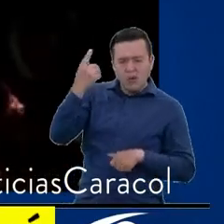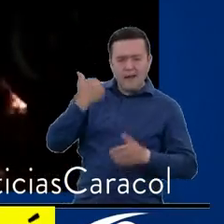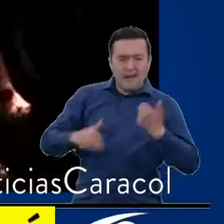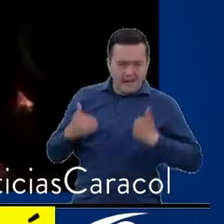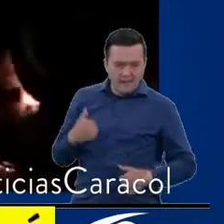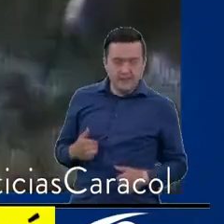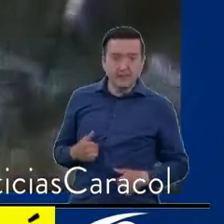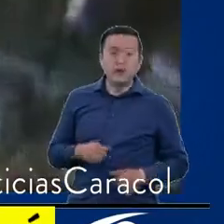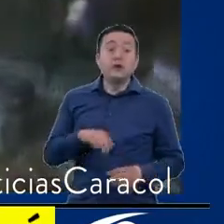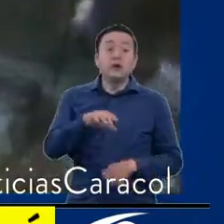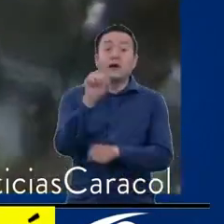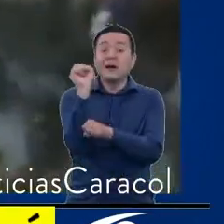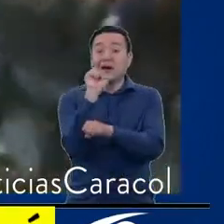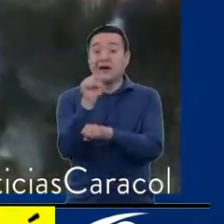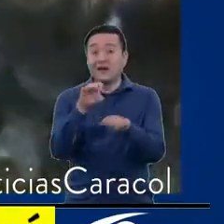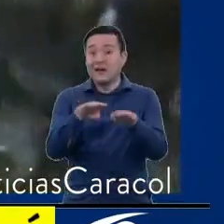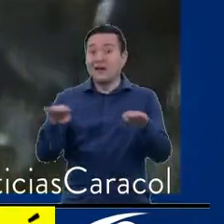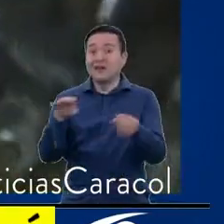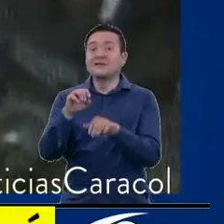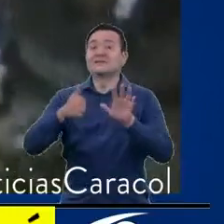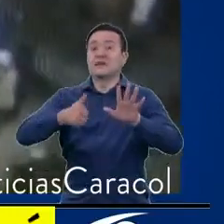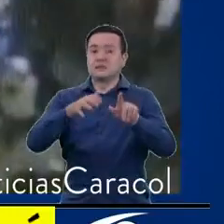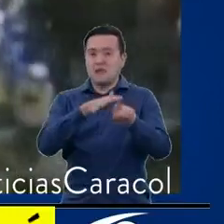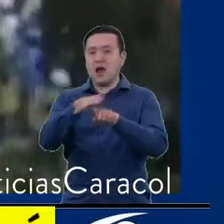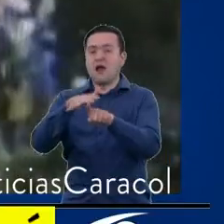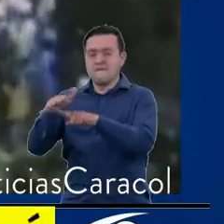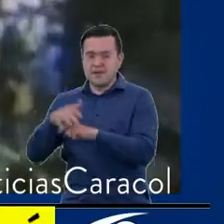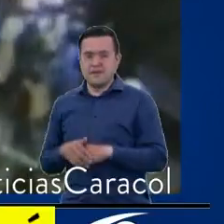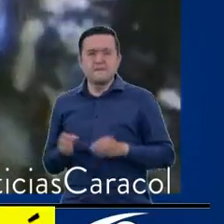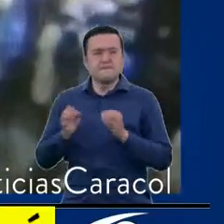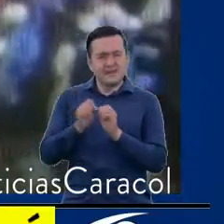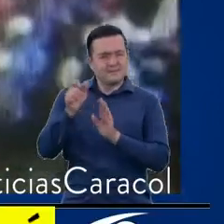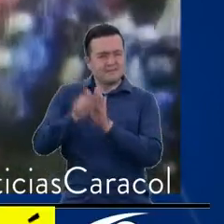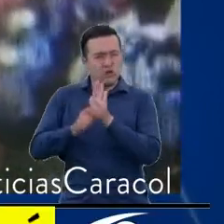fueron afectados. De igual manera, la personería denunció ataques a las